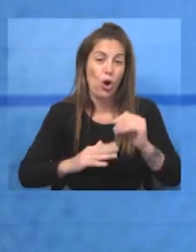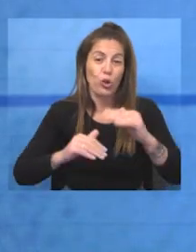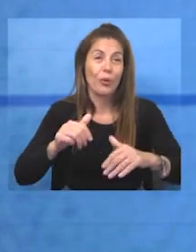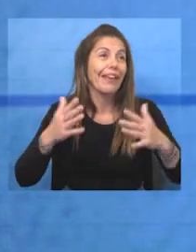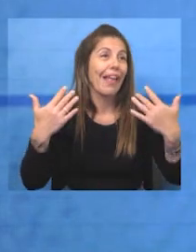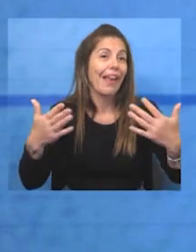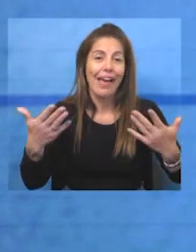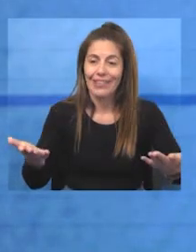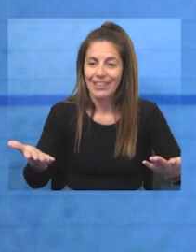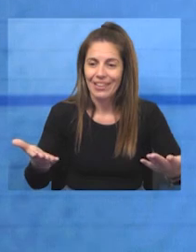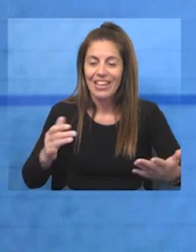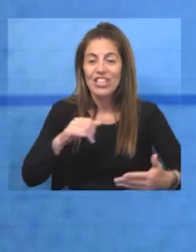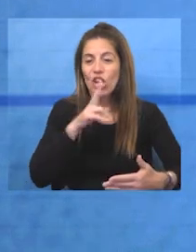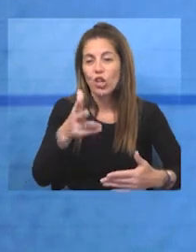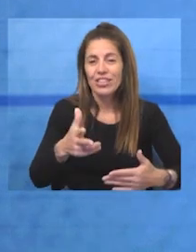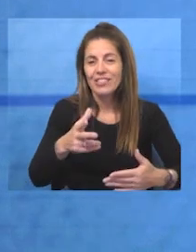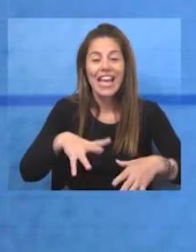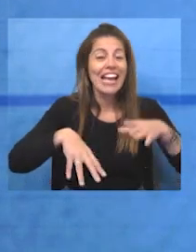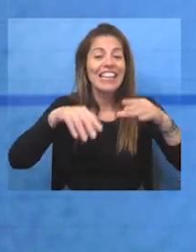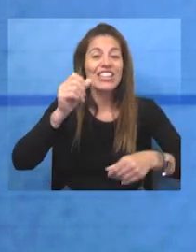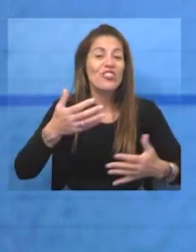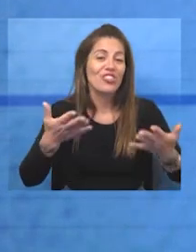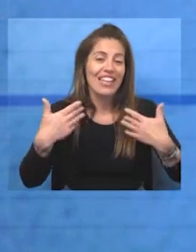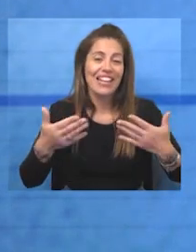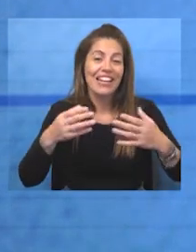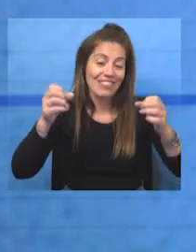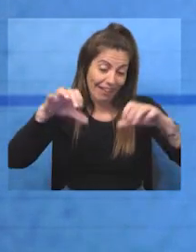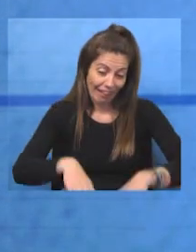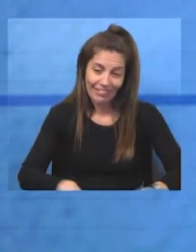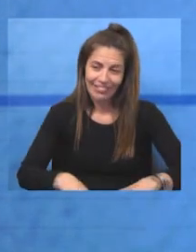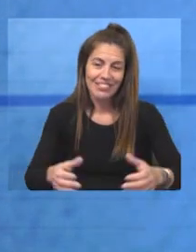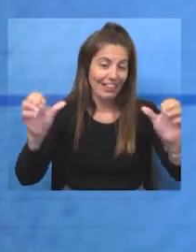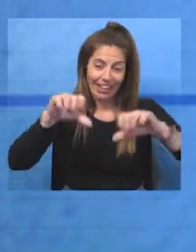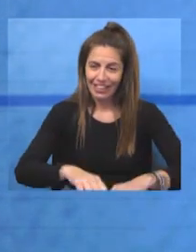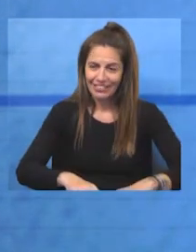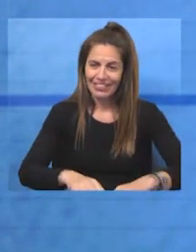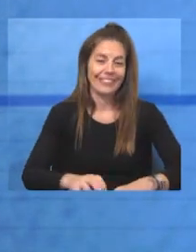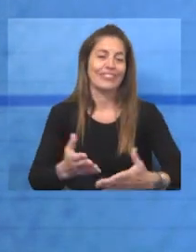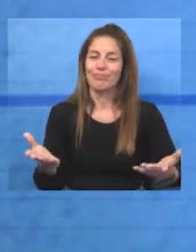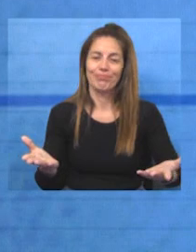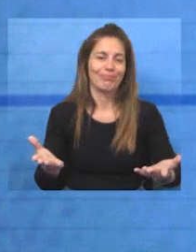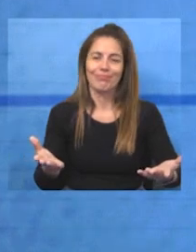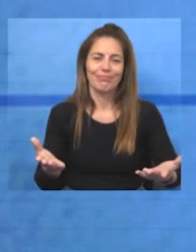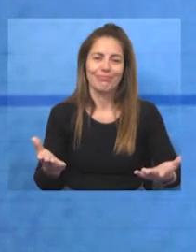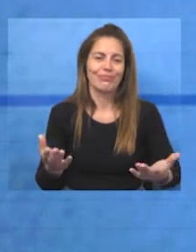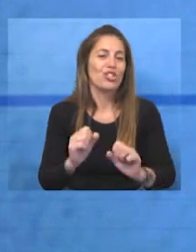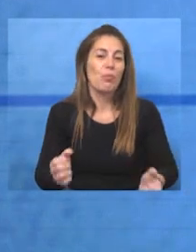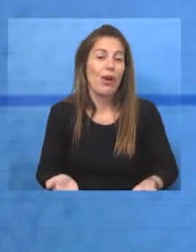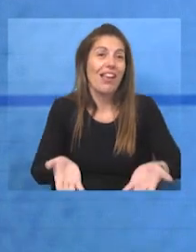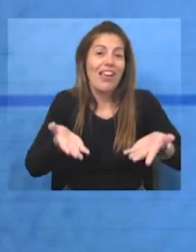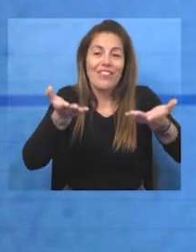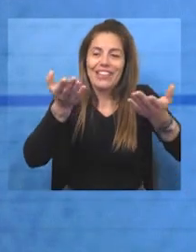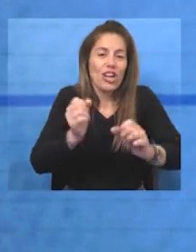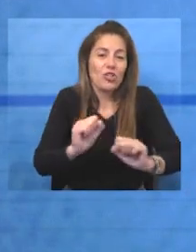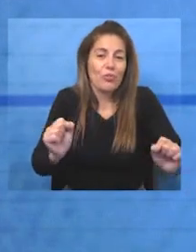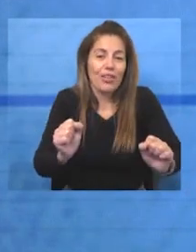aire ya lo dice la canción de Los gatillos en el aire se cae se cae es decir No ni siquiera se pueden levantar no es que se